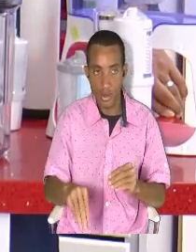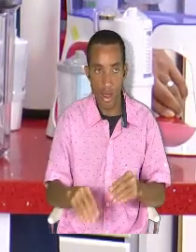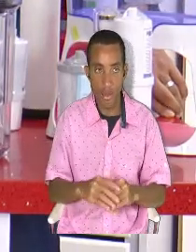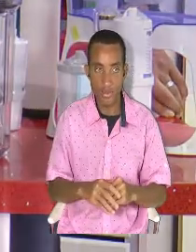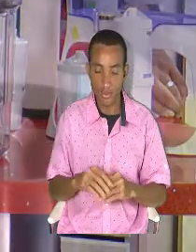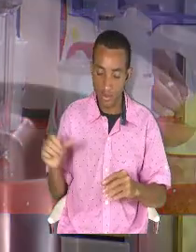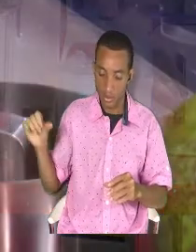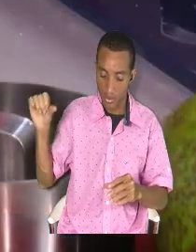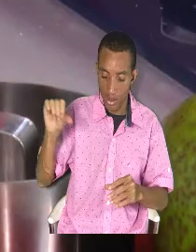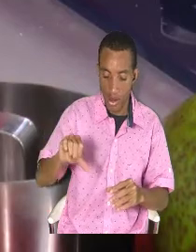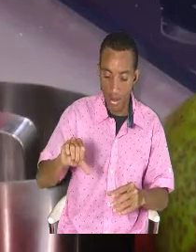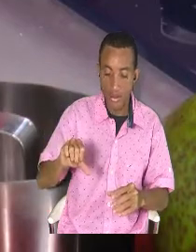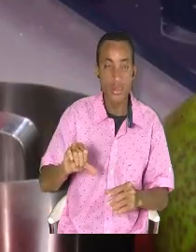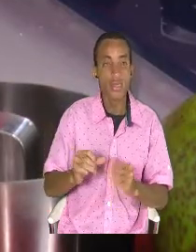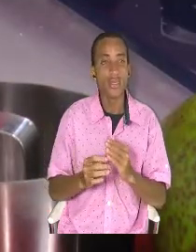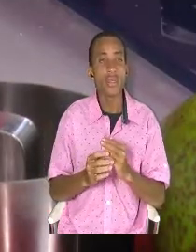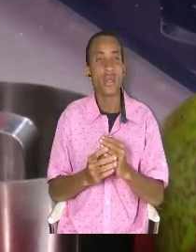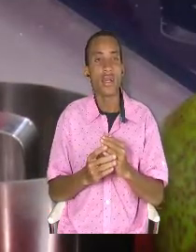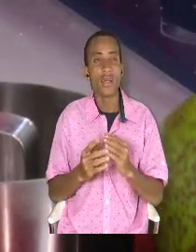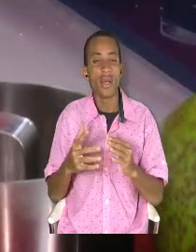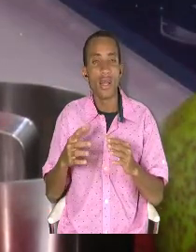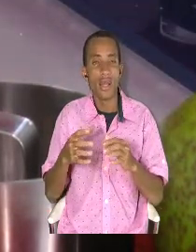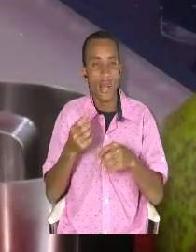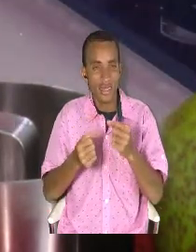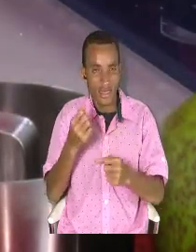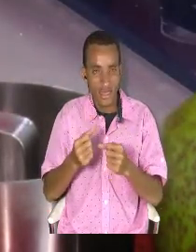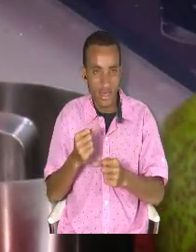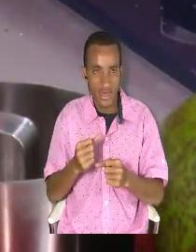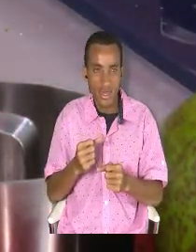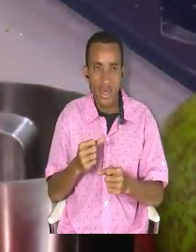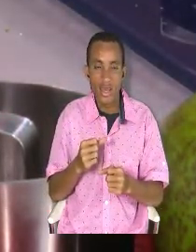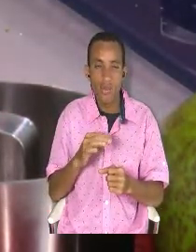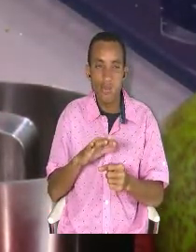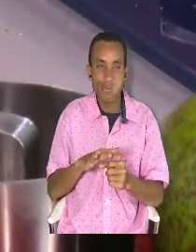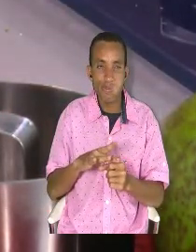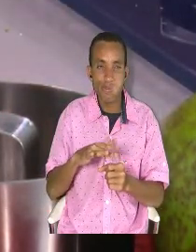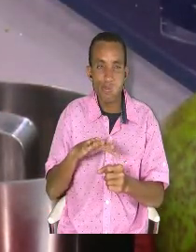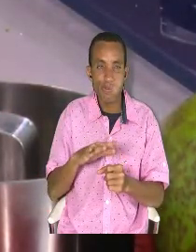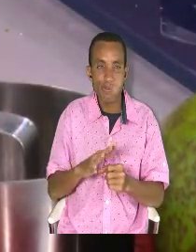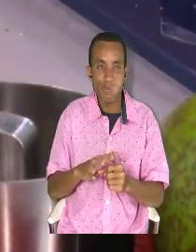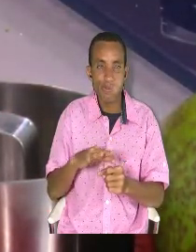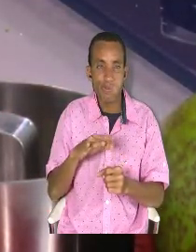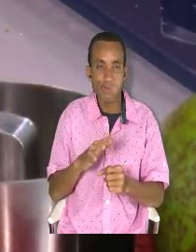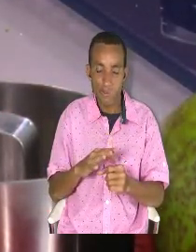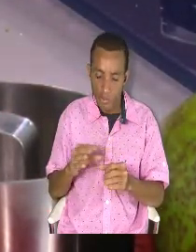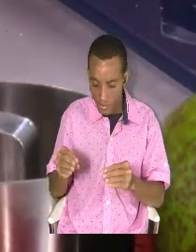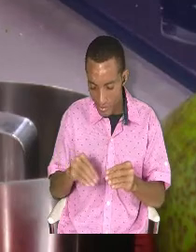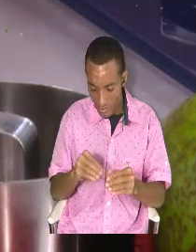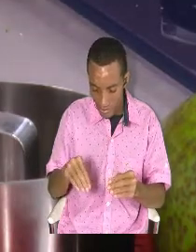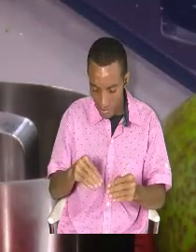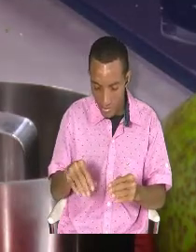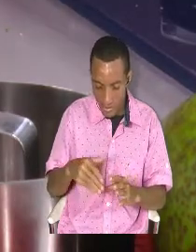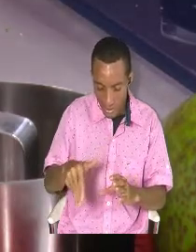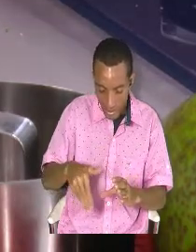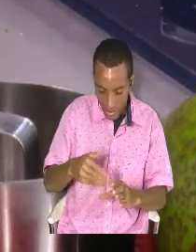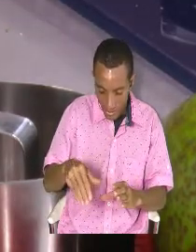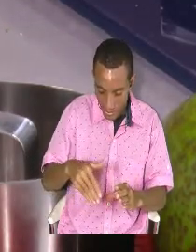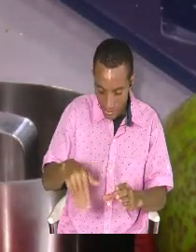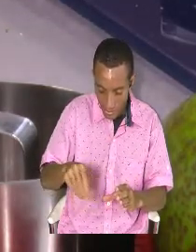leche, nuestra mayonesa, una pizca de sal, ya nuestra papa va circulando. Le voy a agregar acá un poco de cilantro,